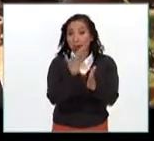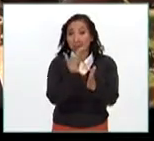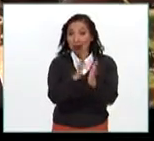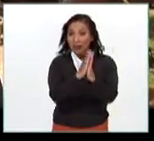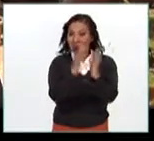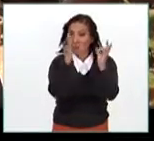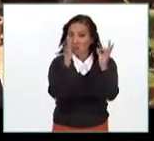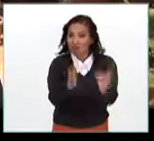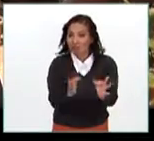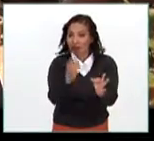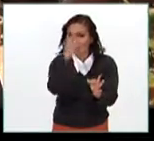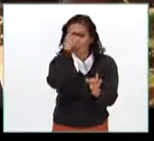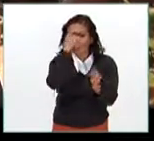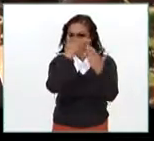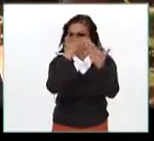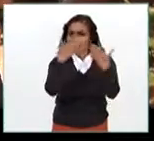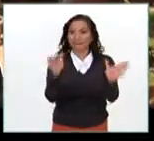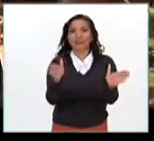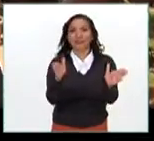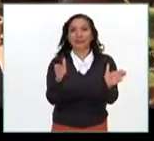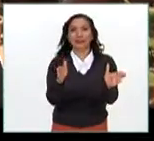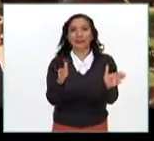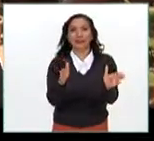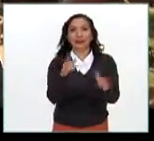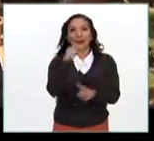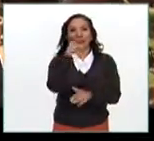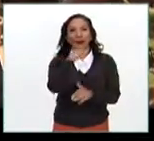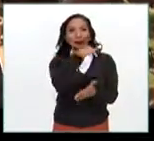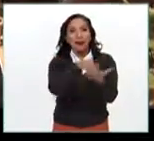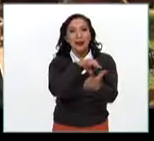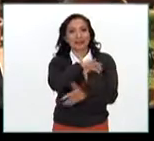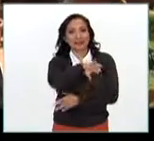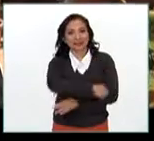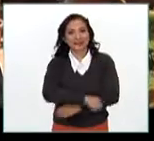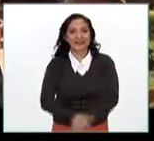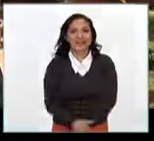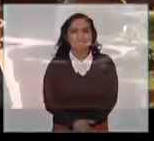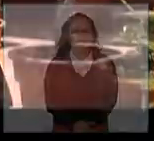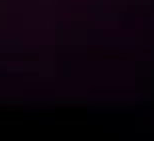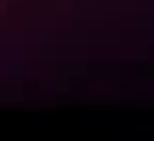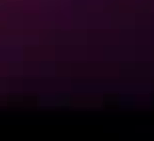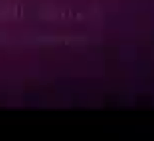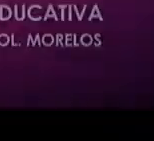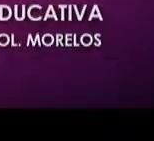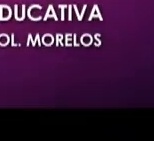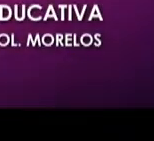cosas. Un buen libro a la mano, nuestra mente abierta y el espacio que prefieran.